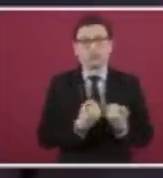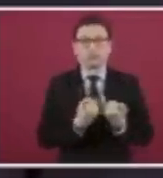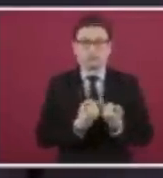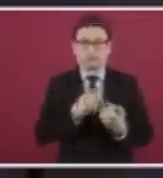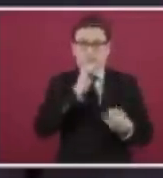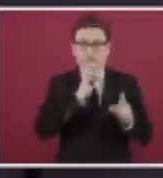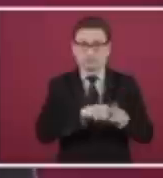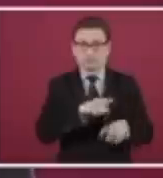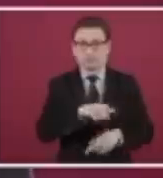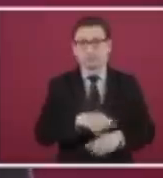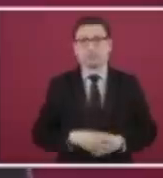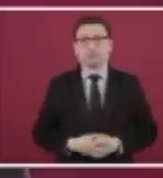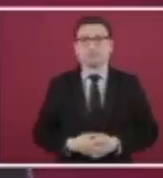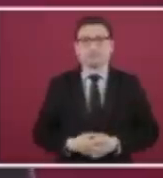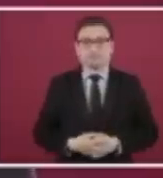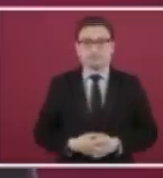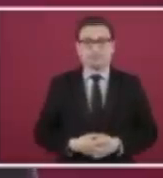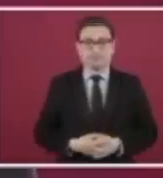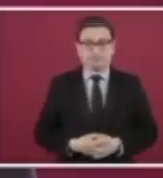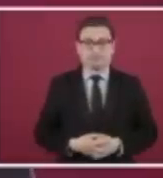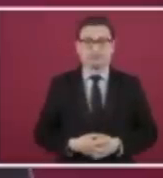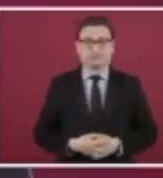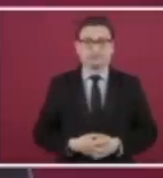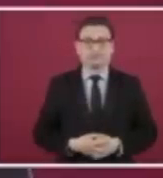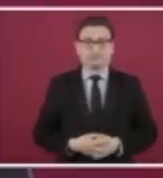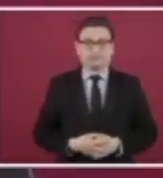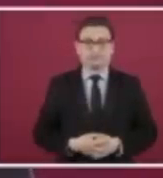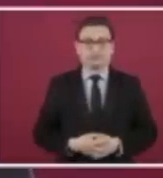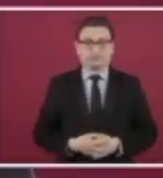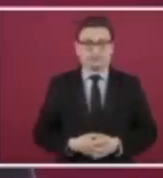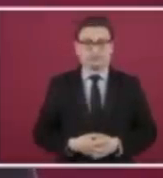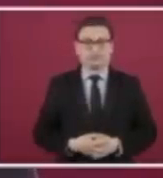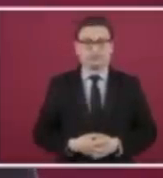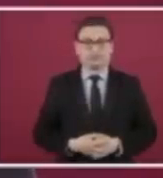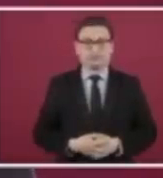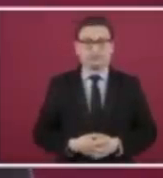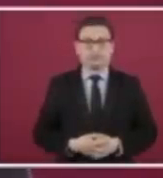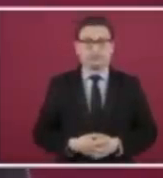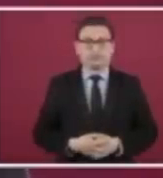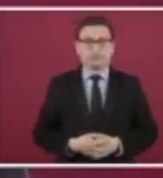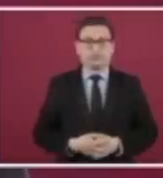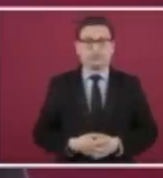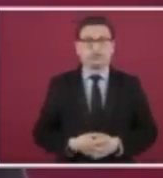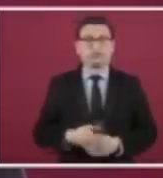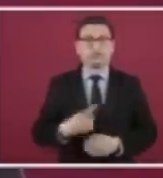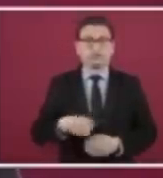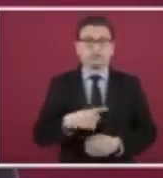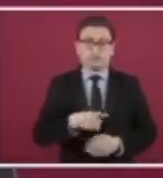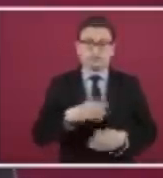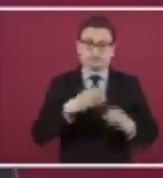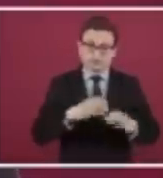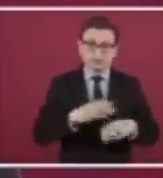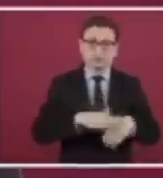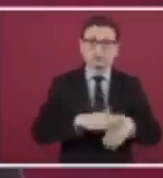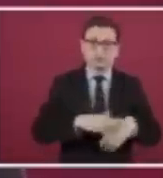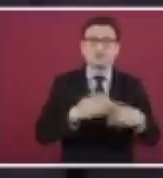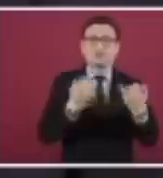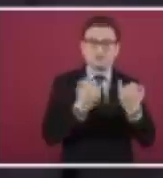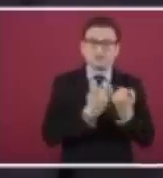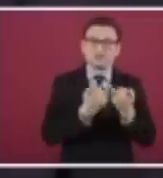También hay algo que debemos de subrayar